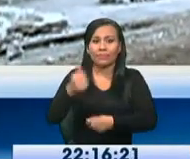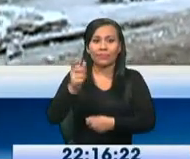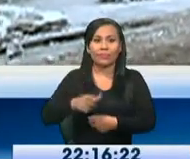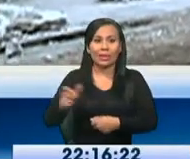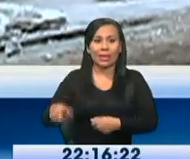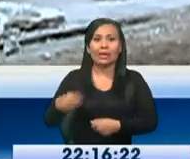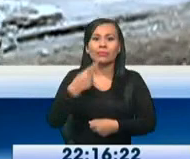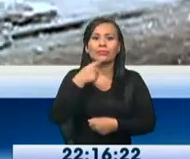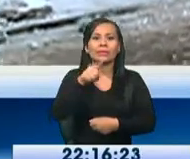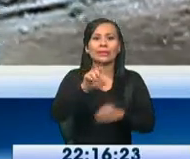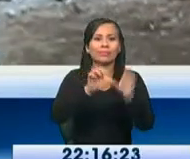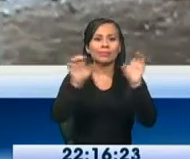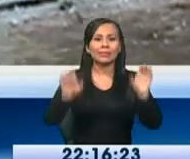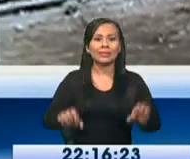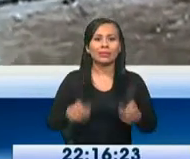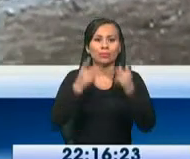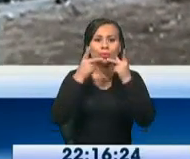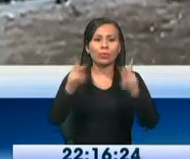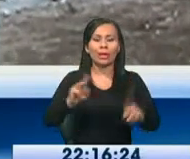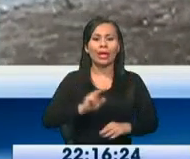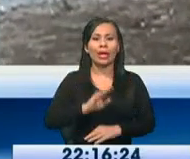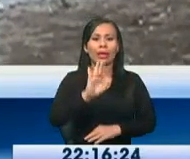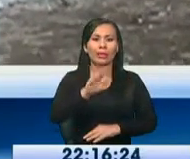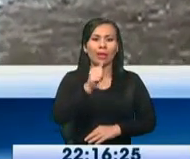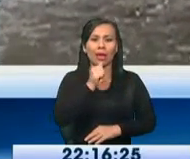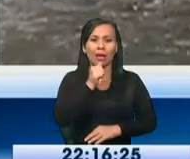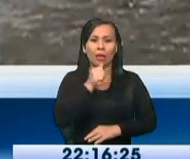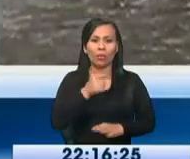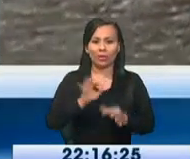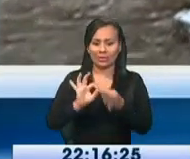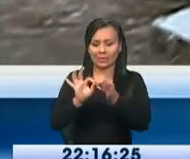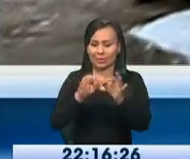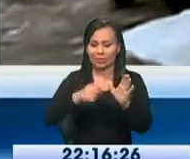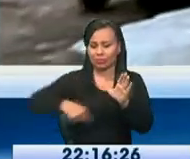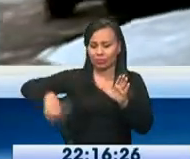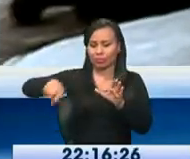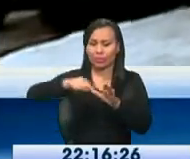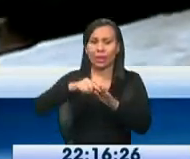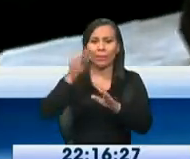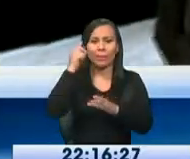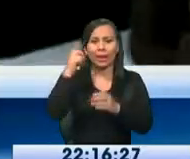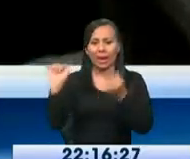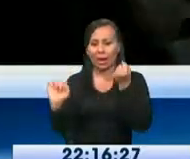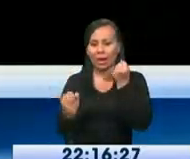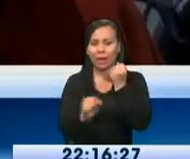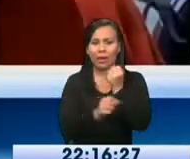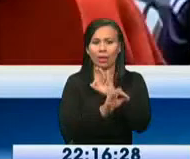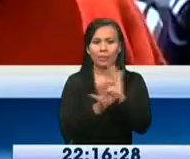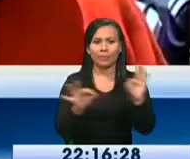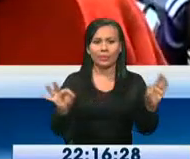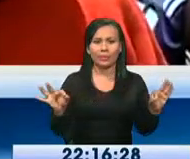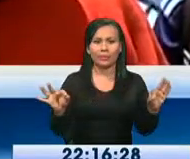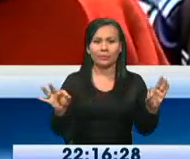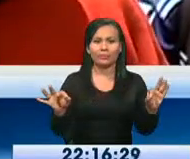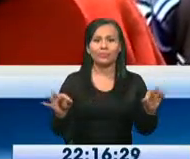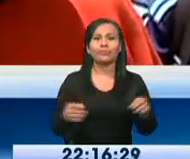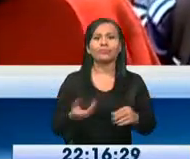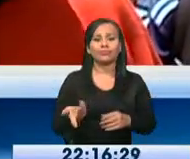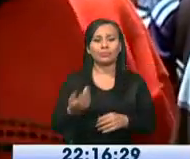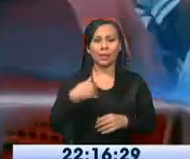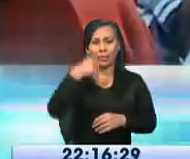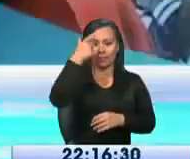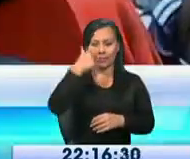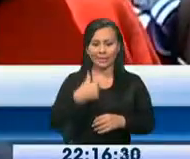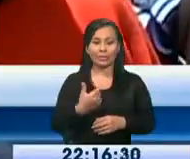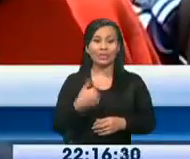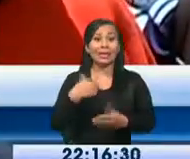por la empresa pública metropolitana de agua potable y alcantarillado para que realicen labores de limpieza. Por ser comedidos,